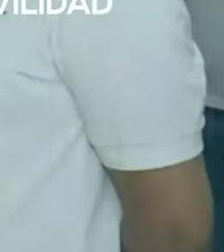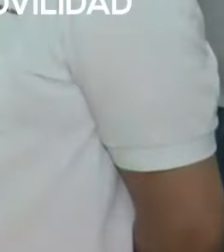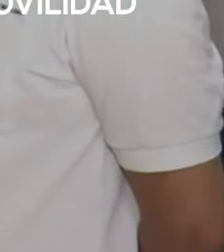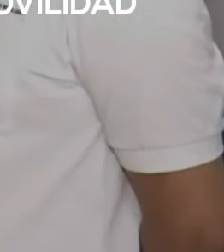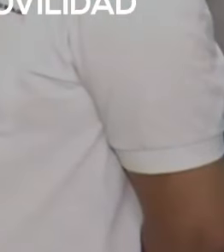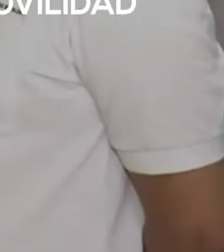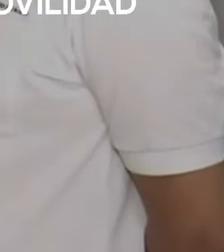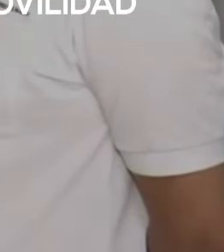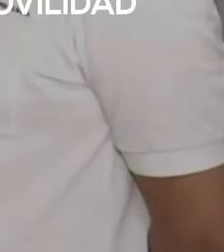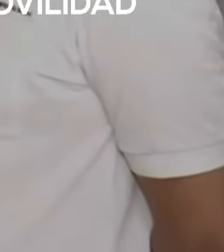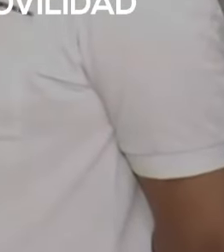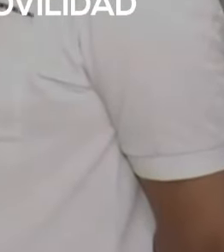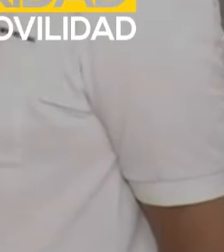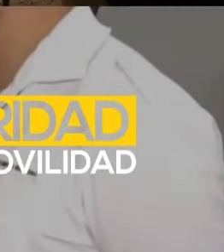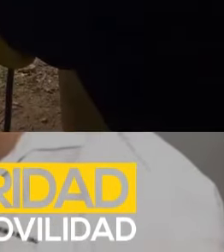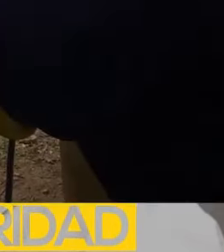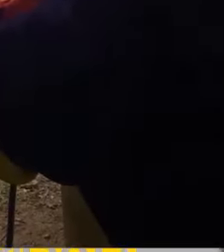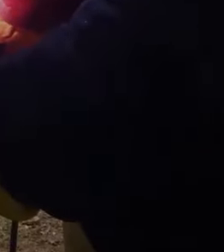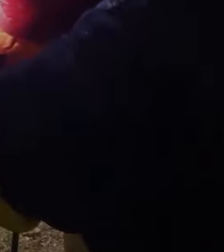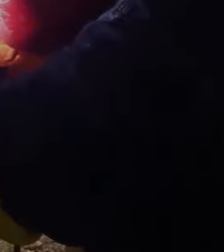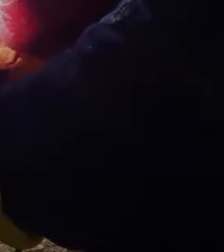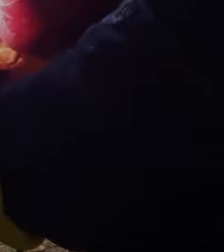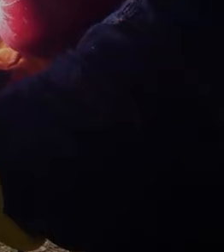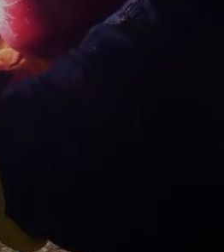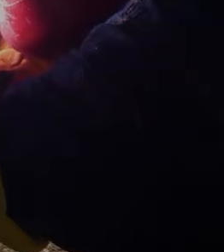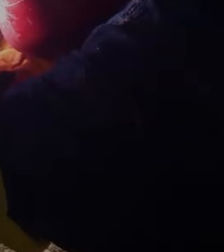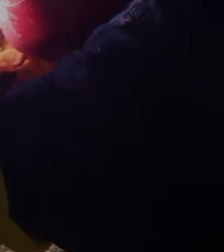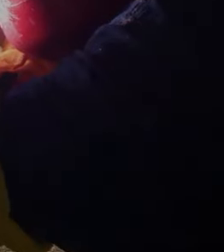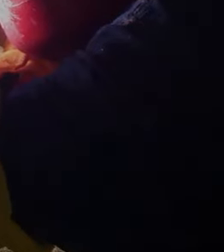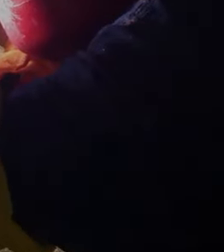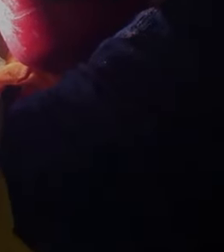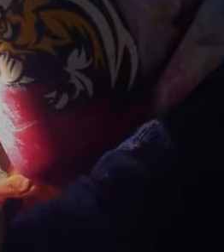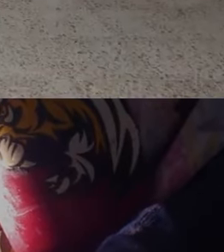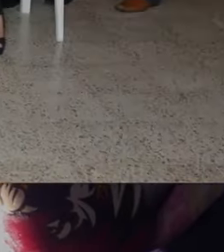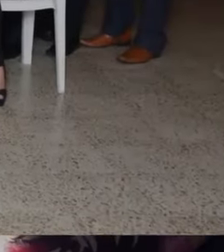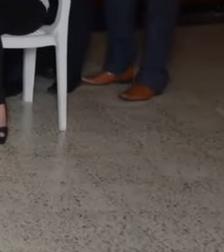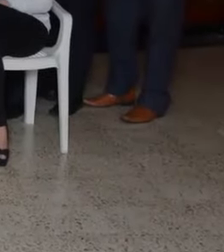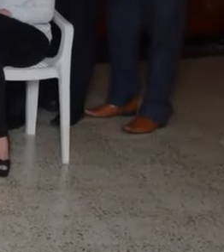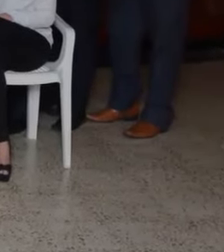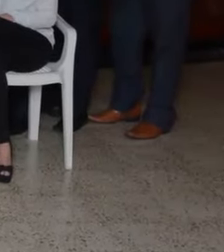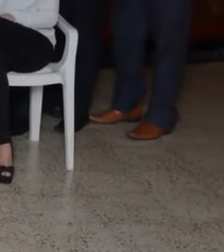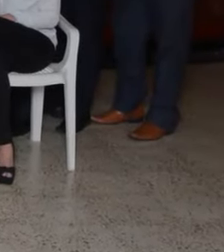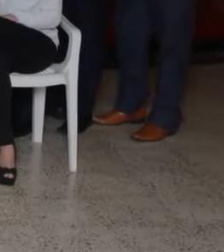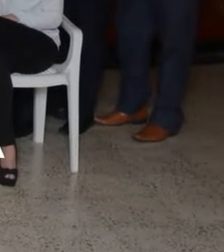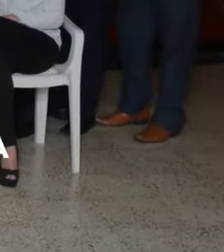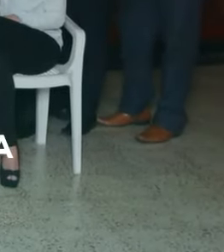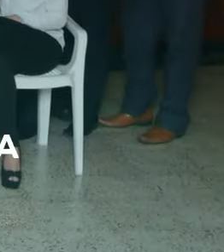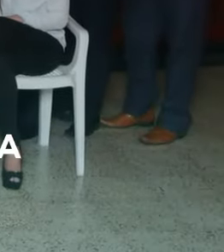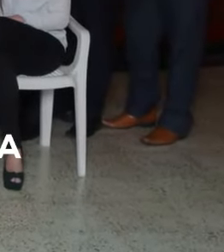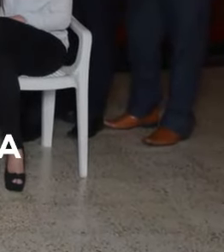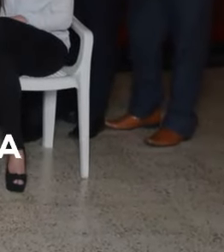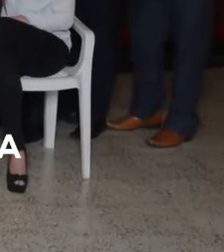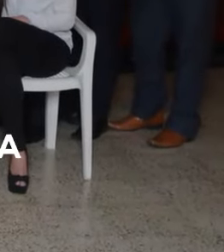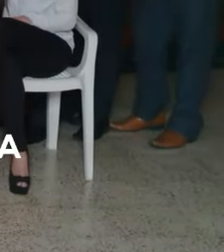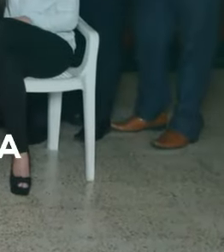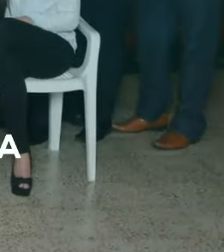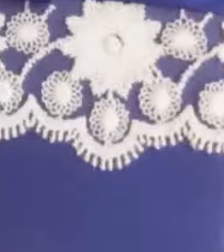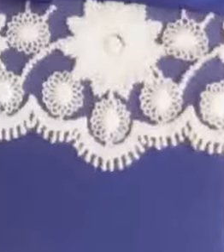automatización, seguridad vial y movilidad y soldadura por arco. Conoce nuestros otros programas. Te esperamos. UniOriente.